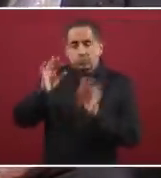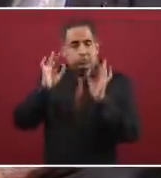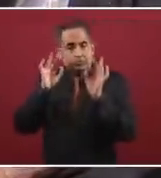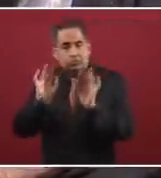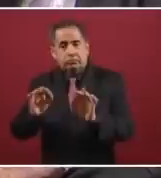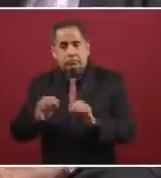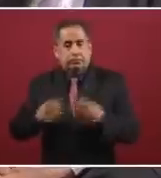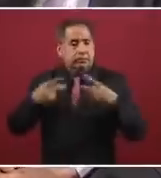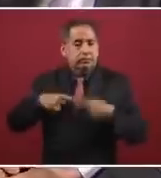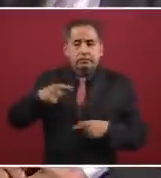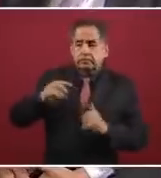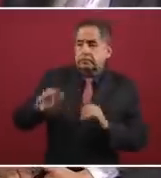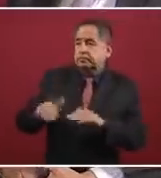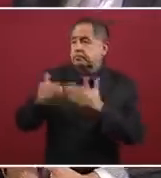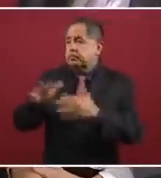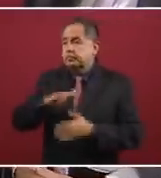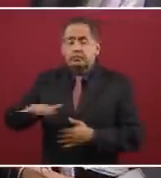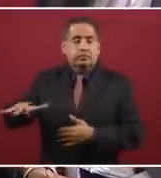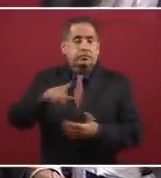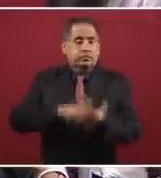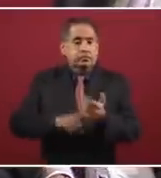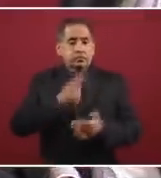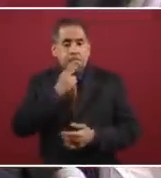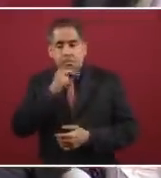los consumidores,